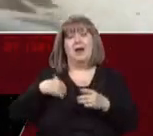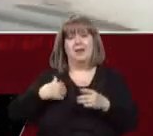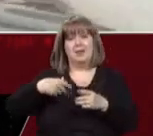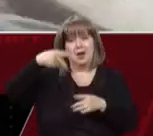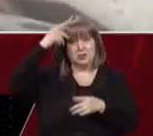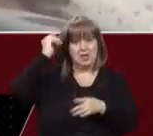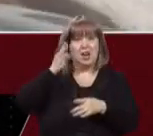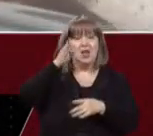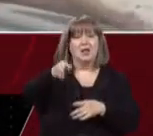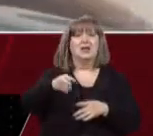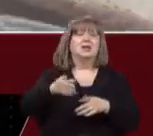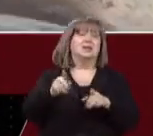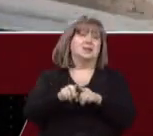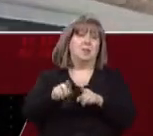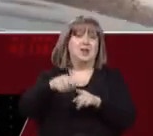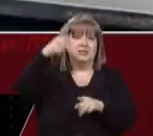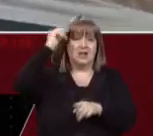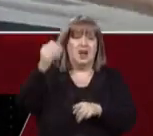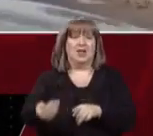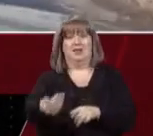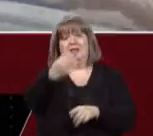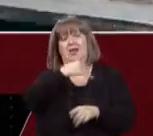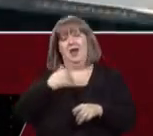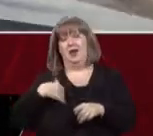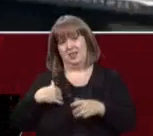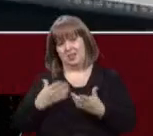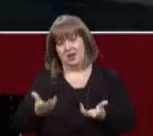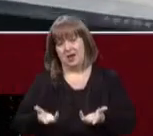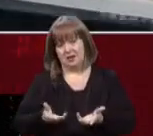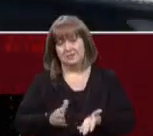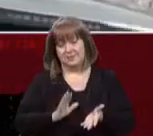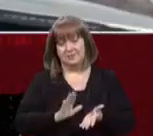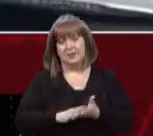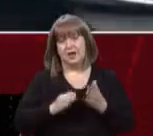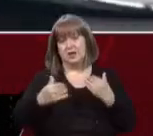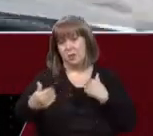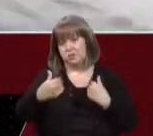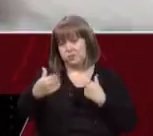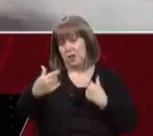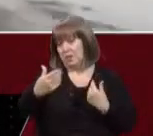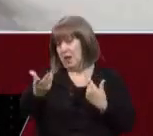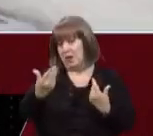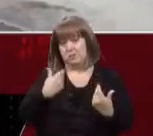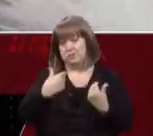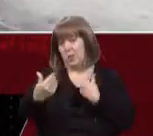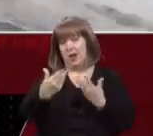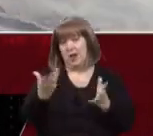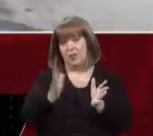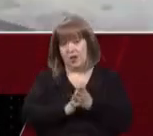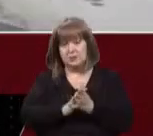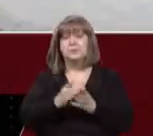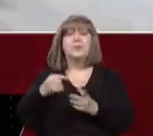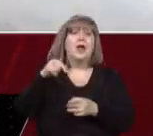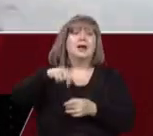a Chile sino también para todos aquellos chilenos que vienen a disfrutar de turismo aquí la provincia de Mendoza fin de semana